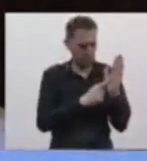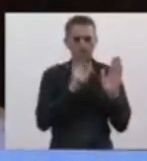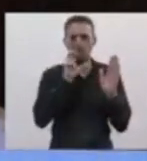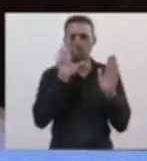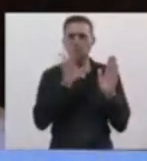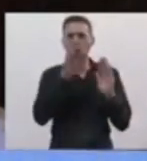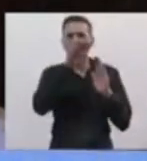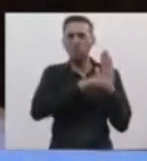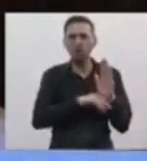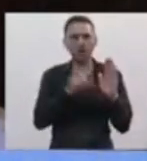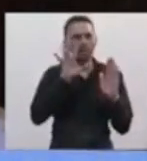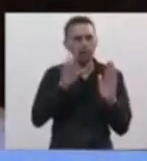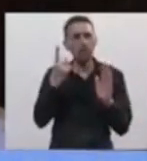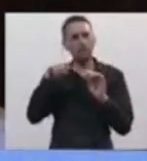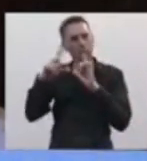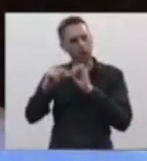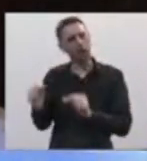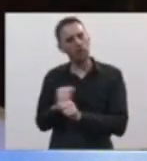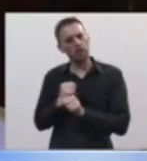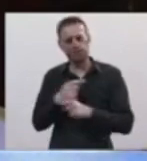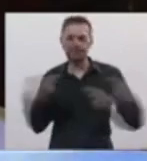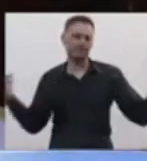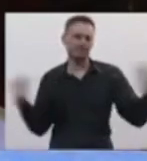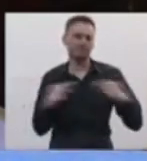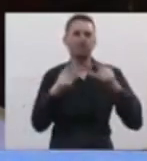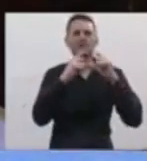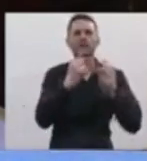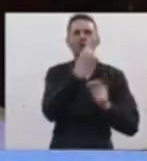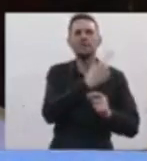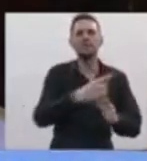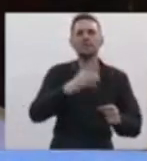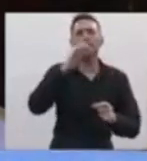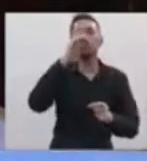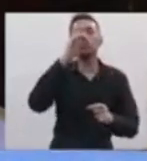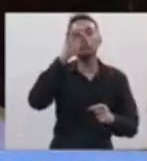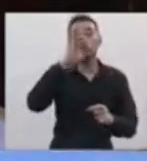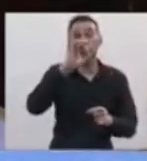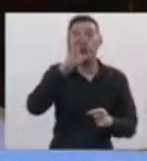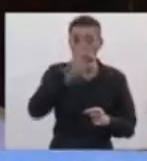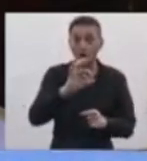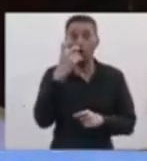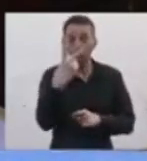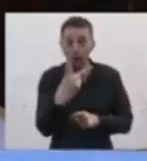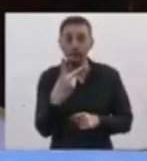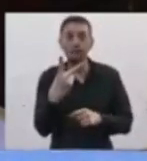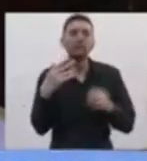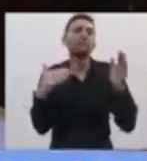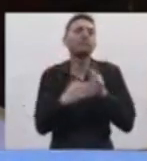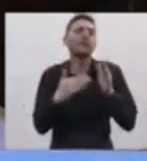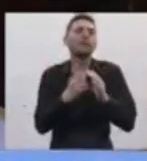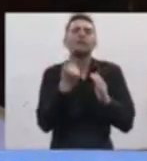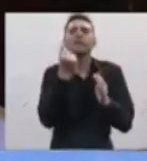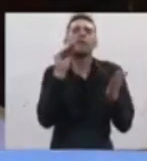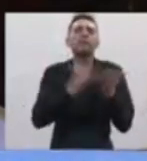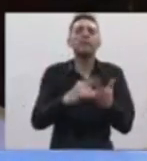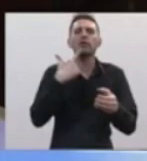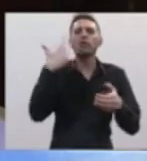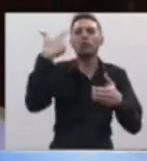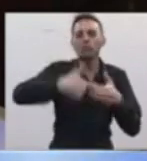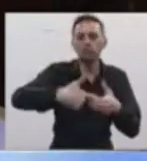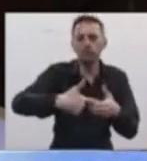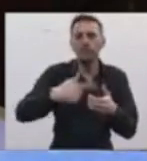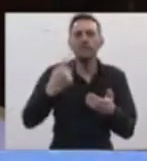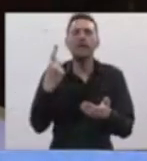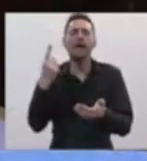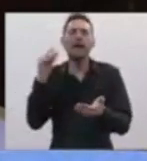un programa y los artículos lo vamos a aprobar el artículo 102 incorpora esos gastos que van a depender del precio de los combustibles y del precio